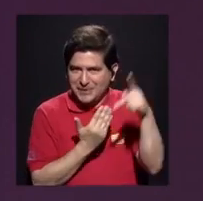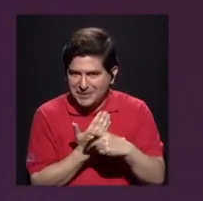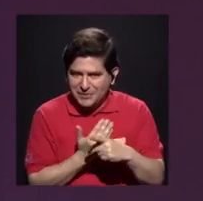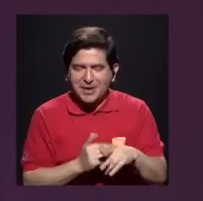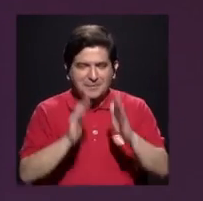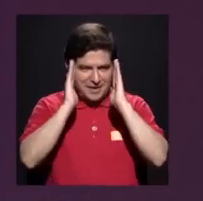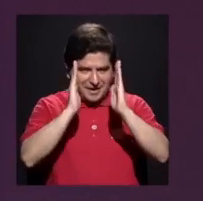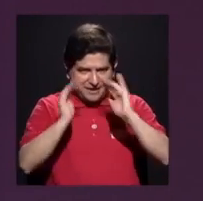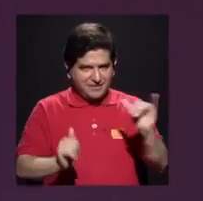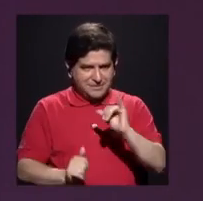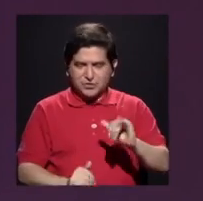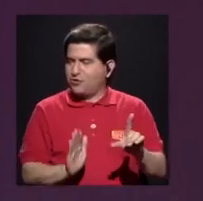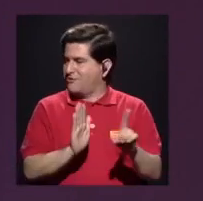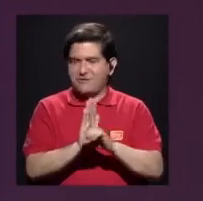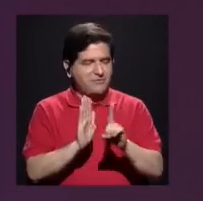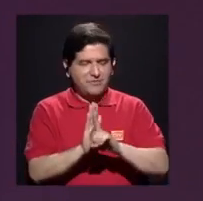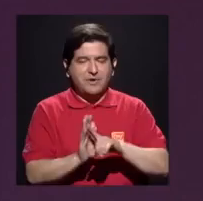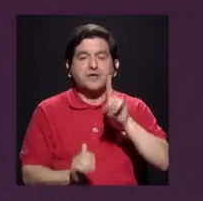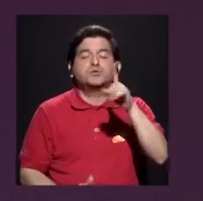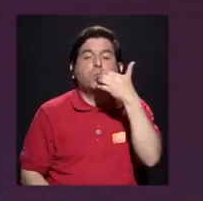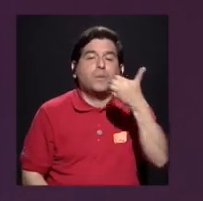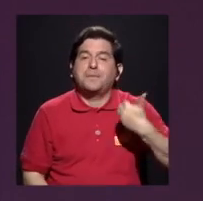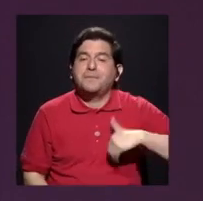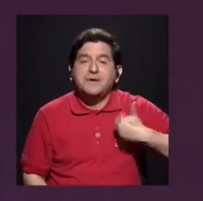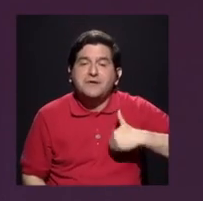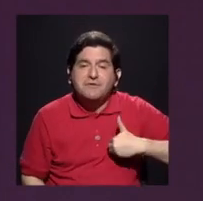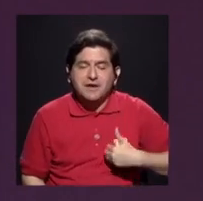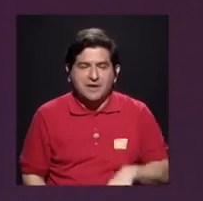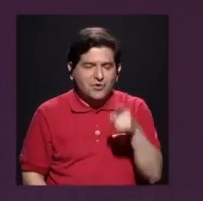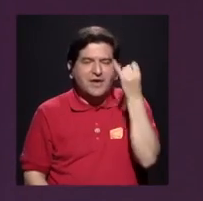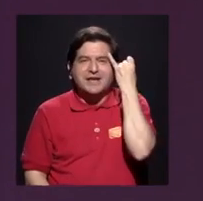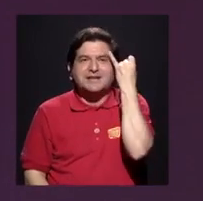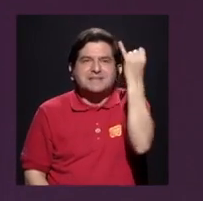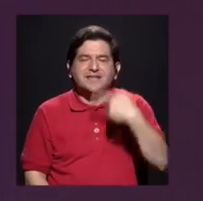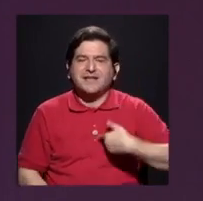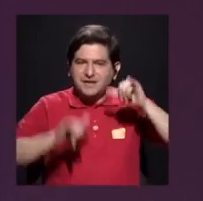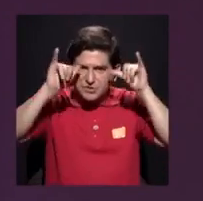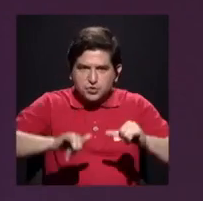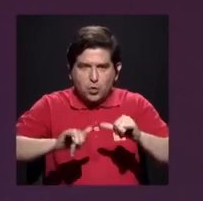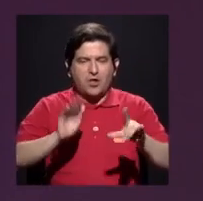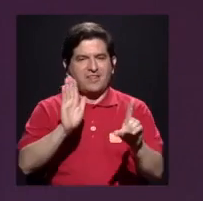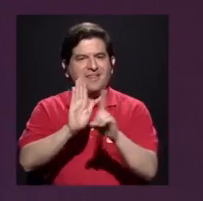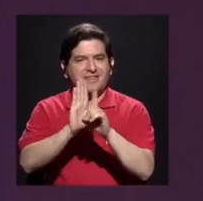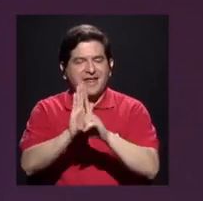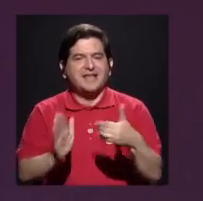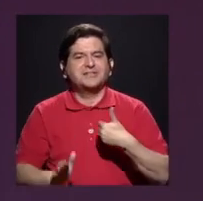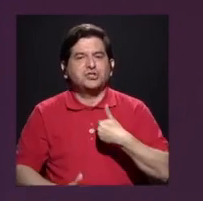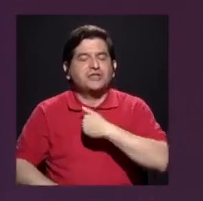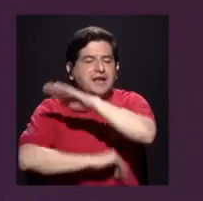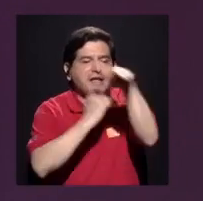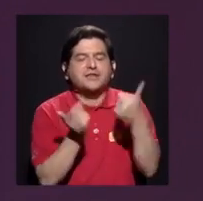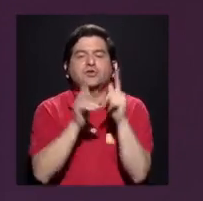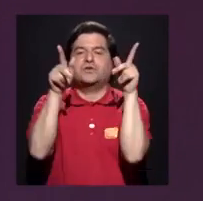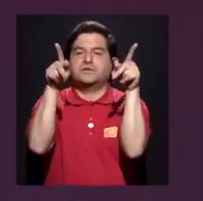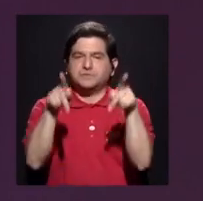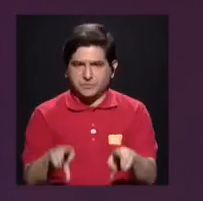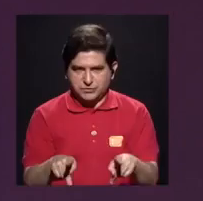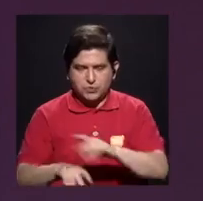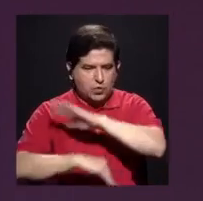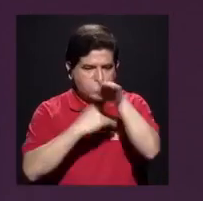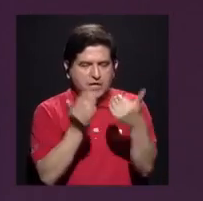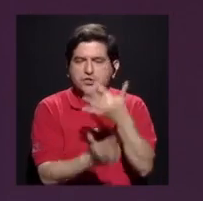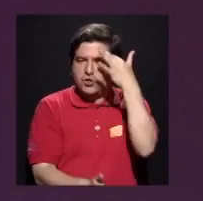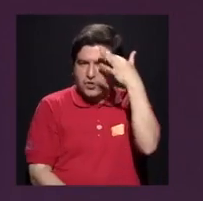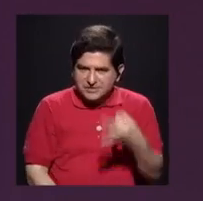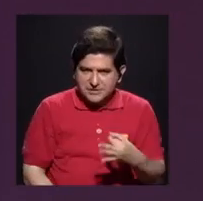nos escuchan no son derechos sino privilegios yo insisto en esa noción el derecho lo tienen todas las personas todos los